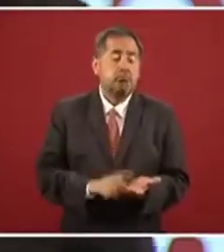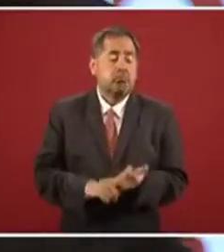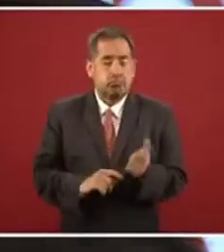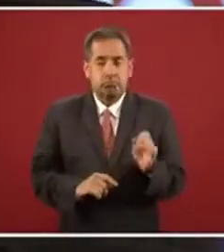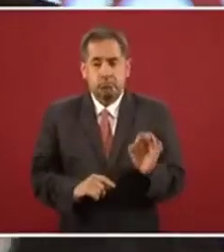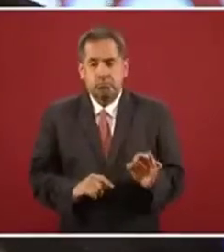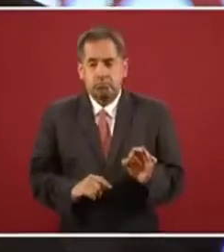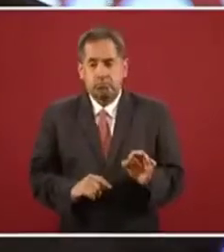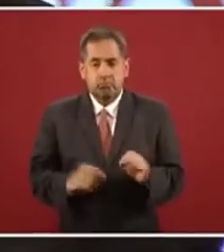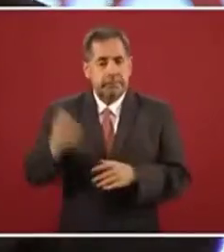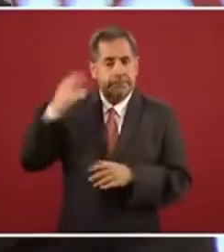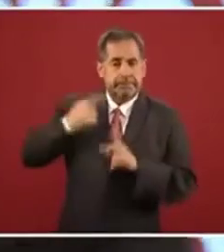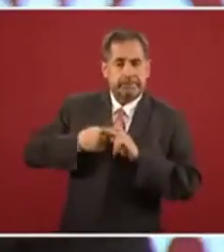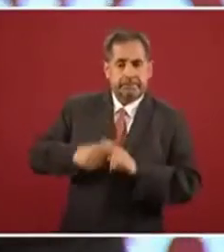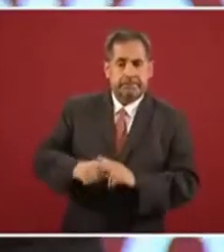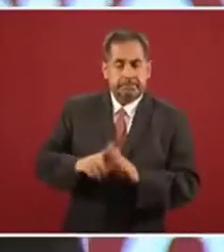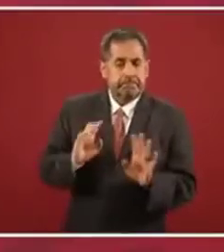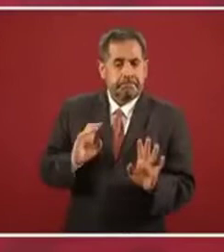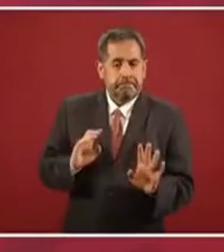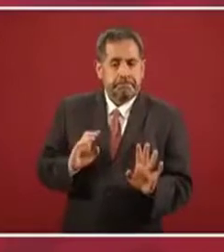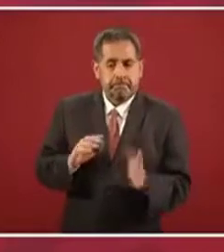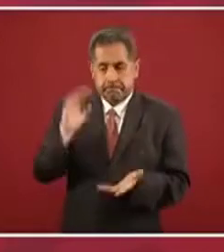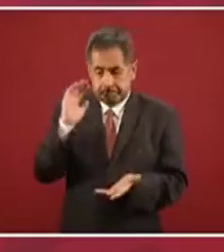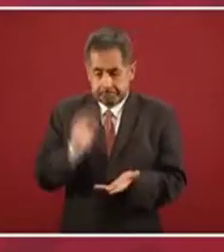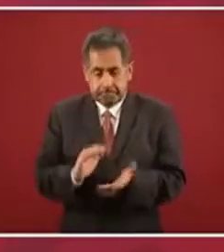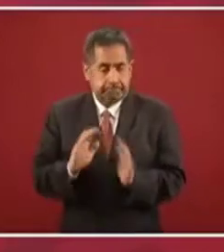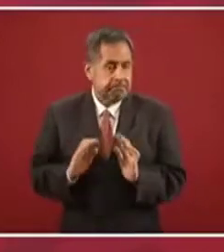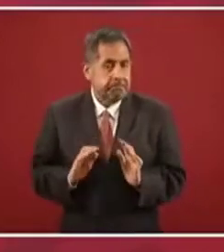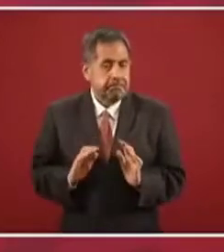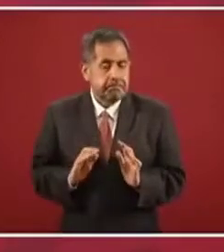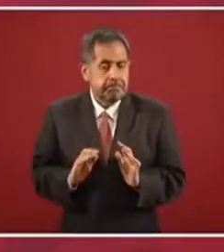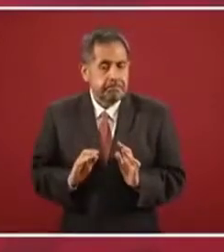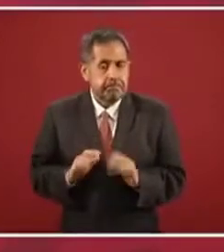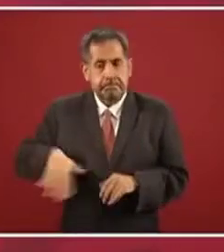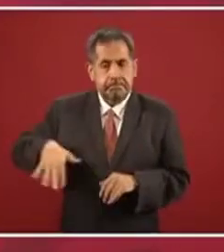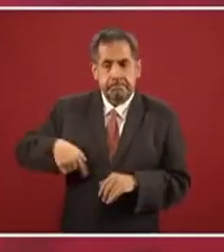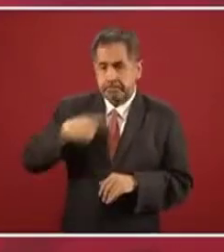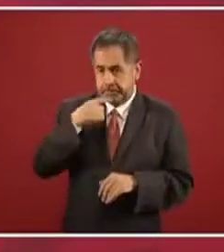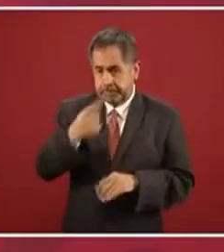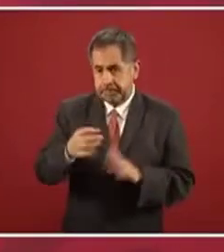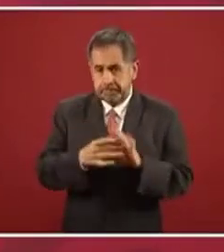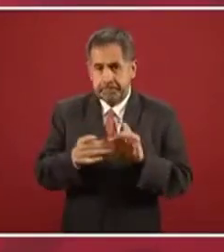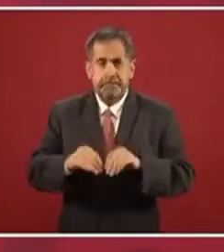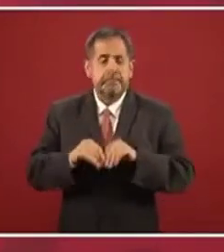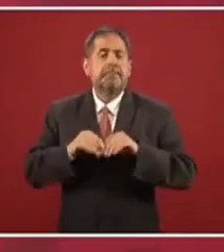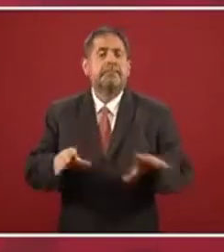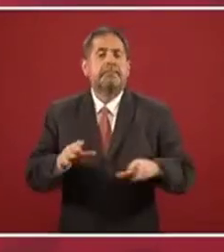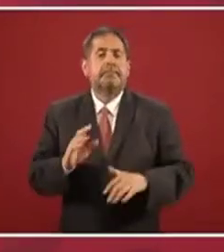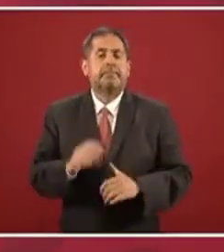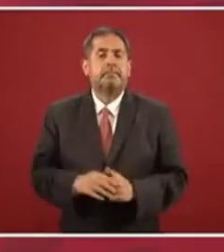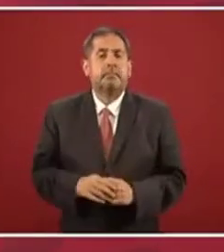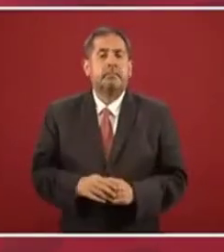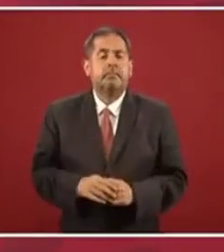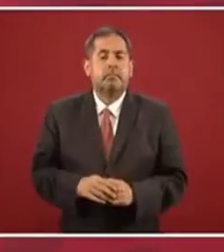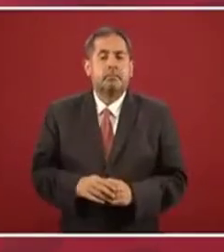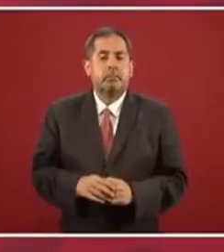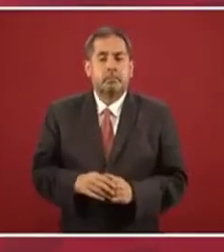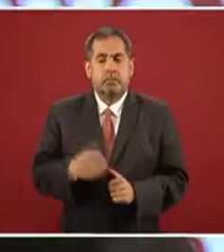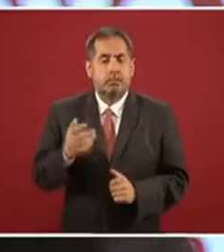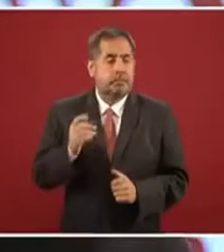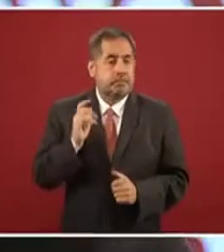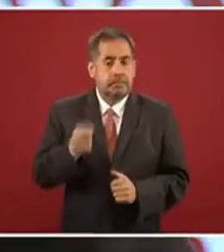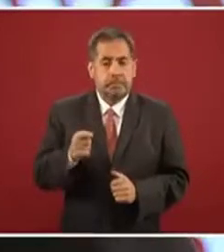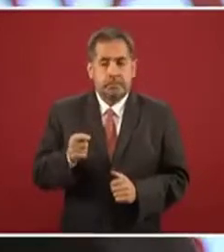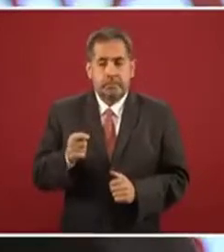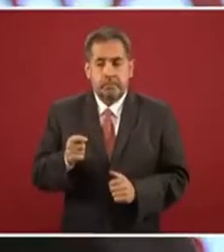respecto al punto en el que empezamos en el mes de junio. Y como ya dije, y lo informé hace un momento, el Sistema